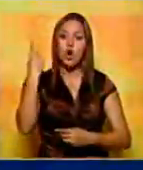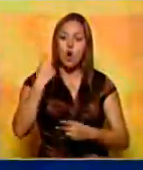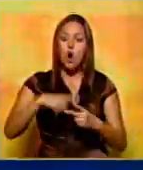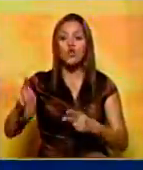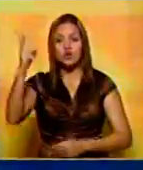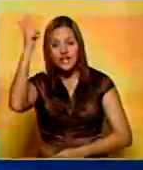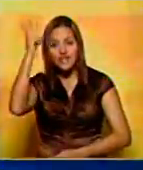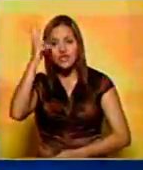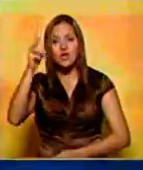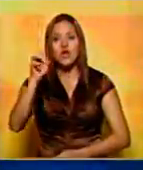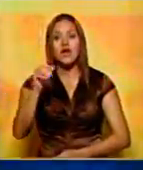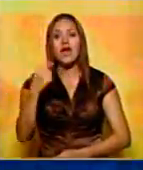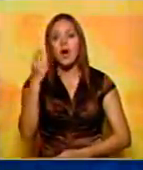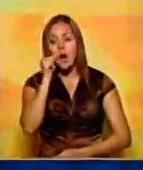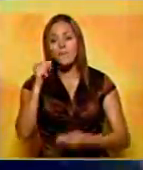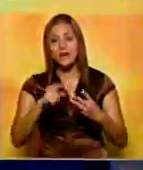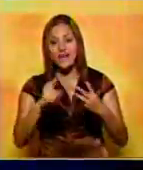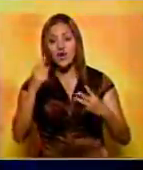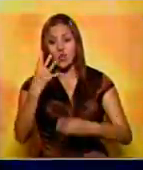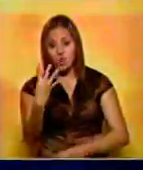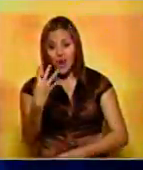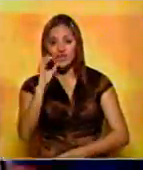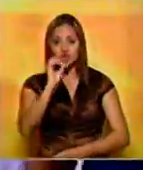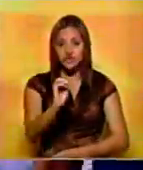Indios, Asdrúbal Cabrera de 4-0 con ponche.